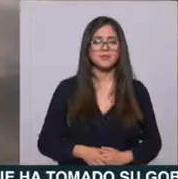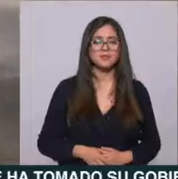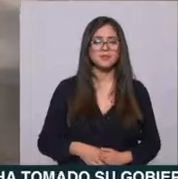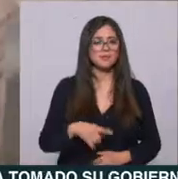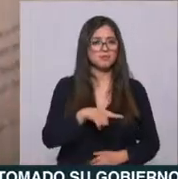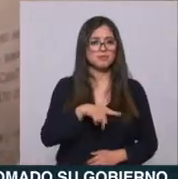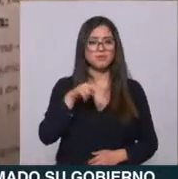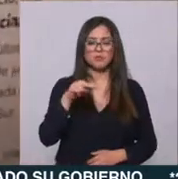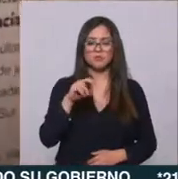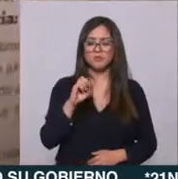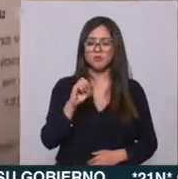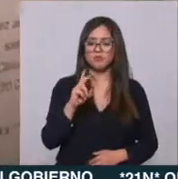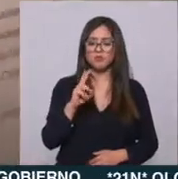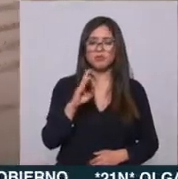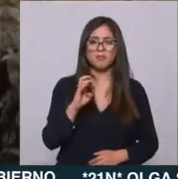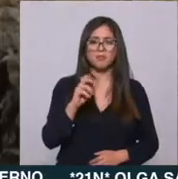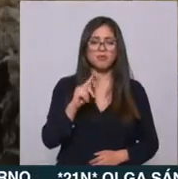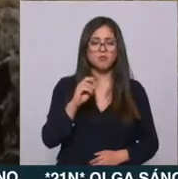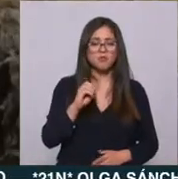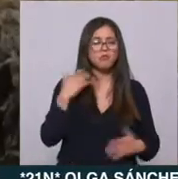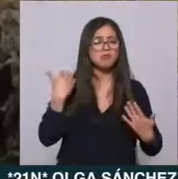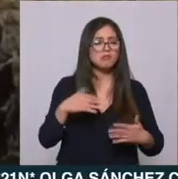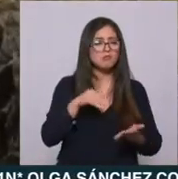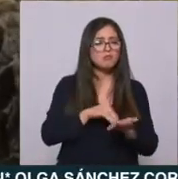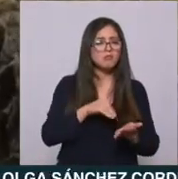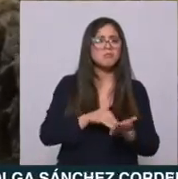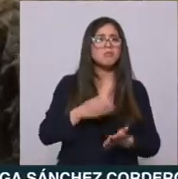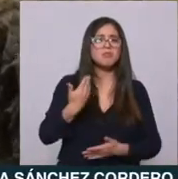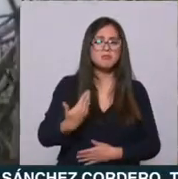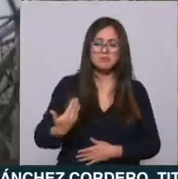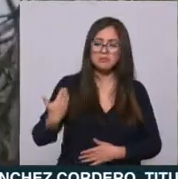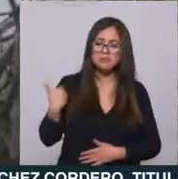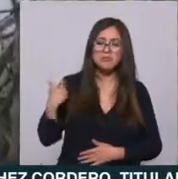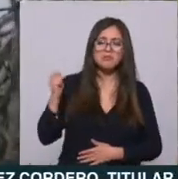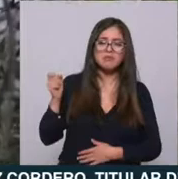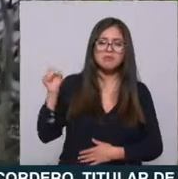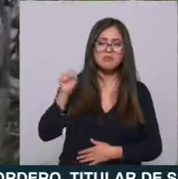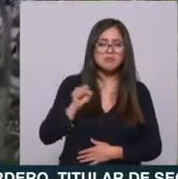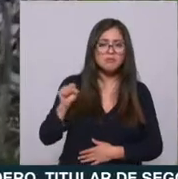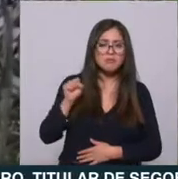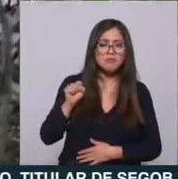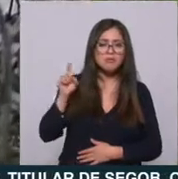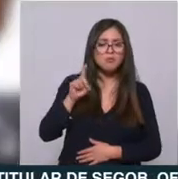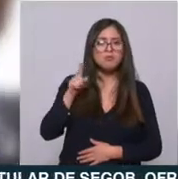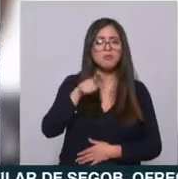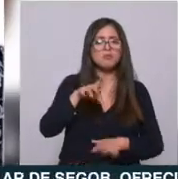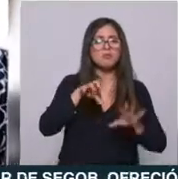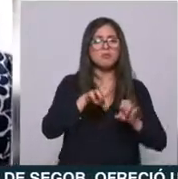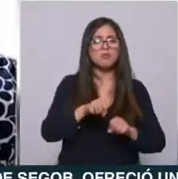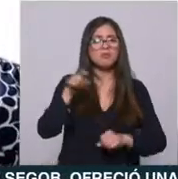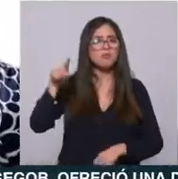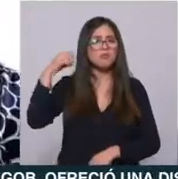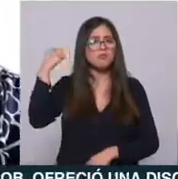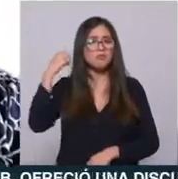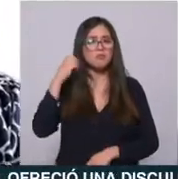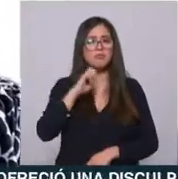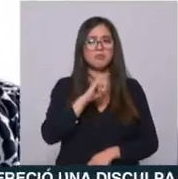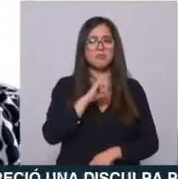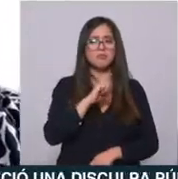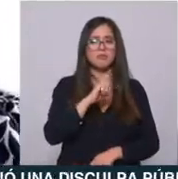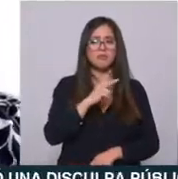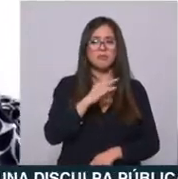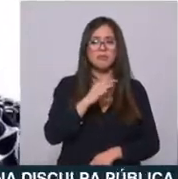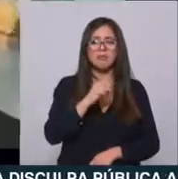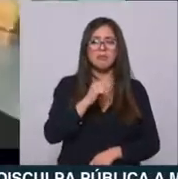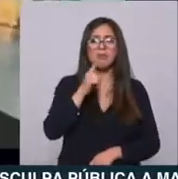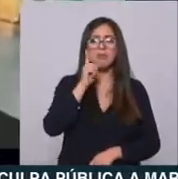caso Norberto Ronquillo sigue latente y más porque este fin de semana fue detenida en el estado de Oaxaca Elvia Ortega Arenas, alias